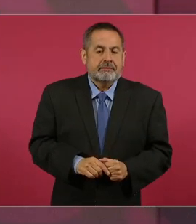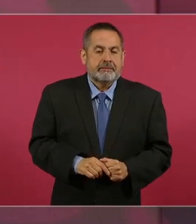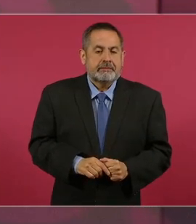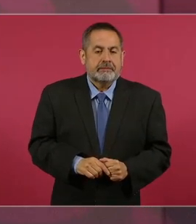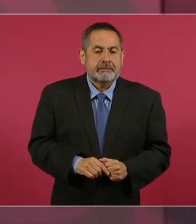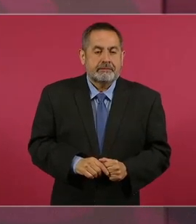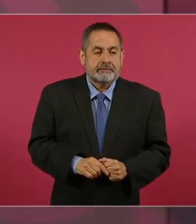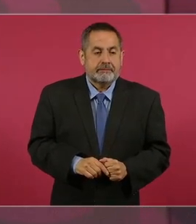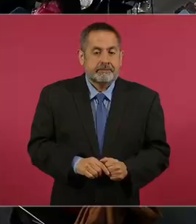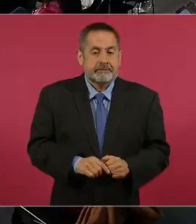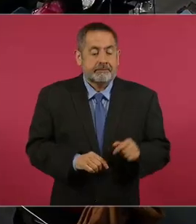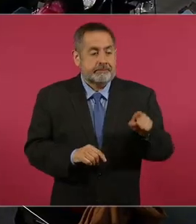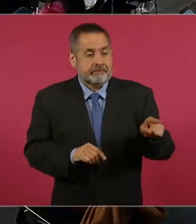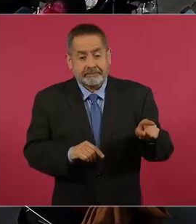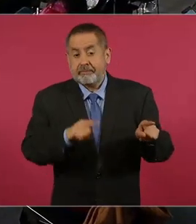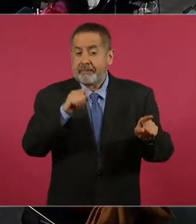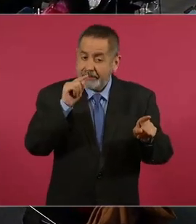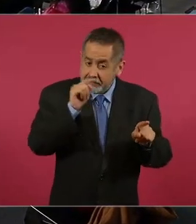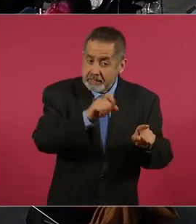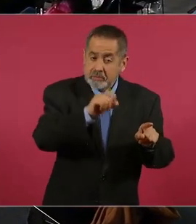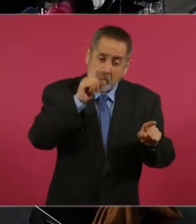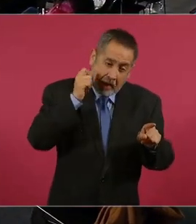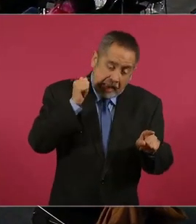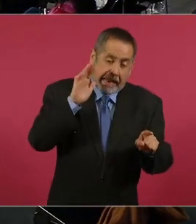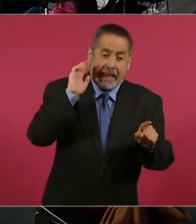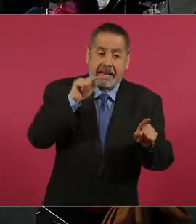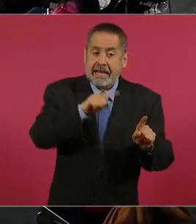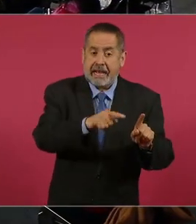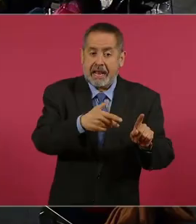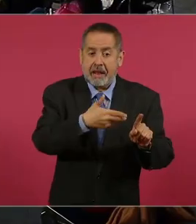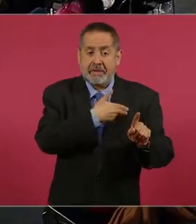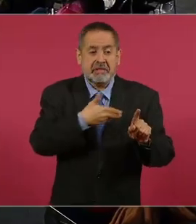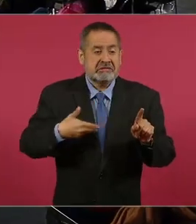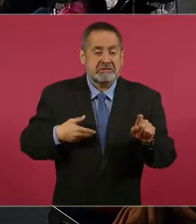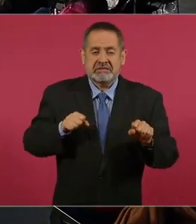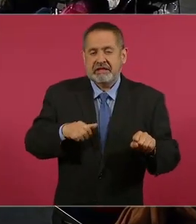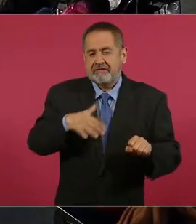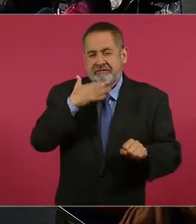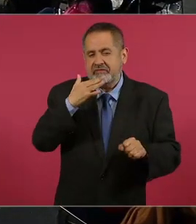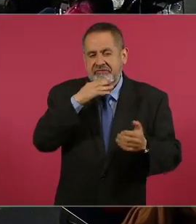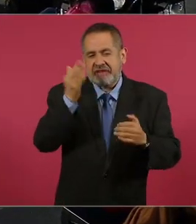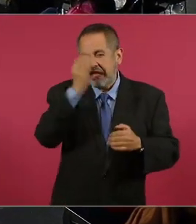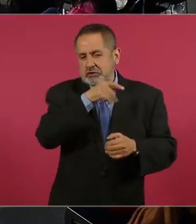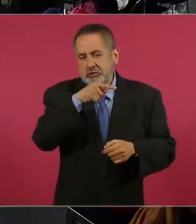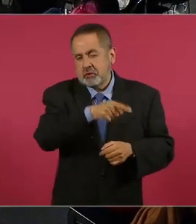los presidentes, él cuando usurpó la presidencia,